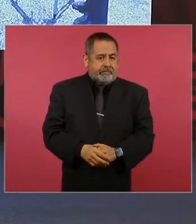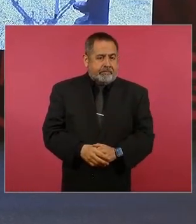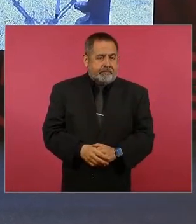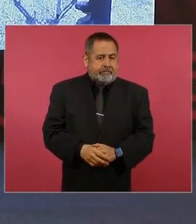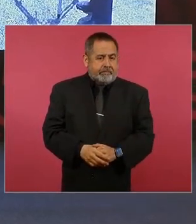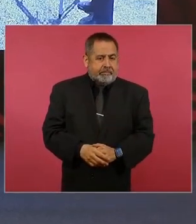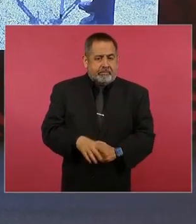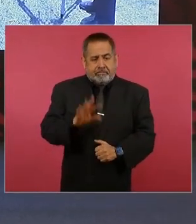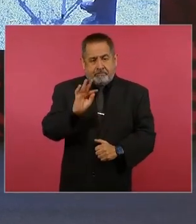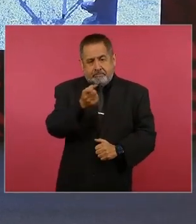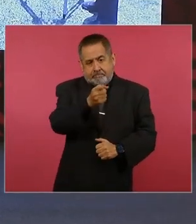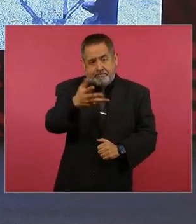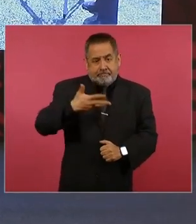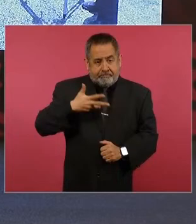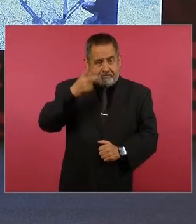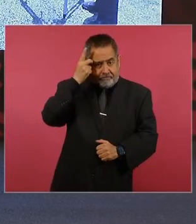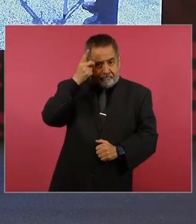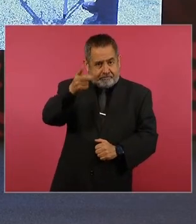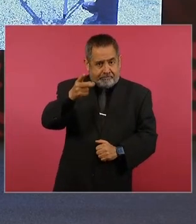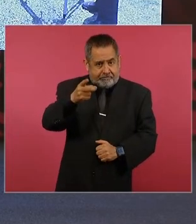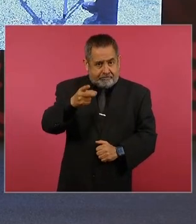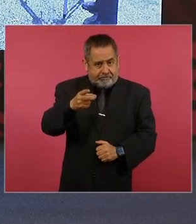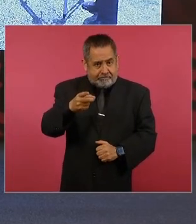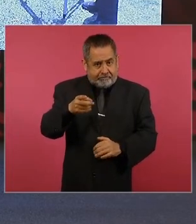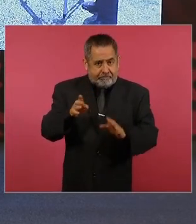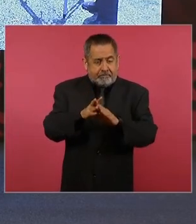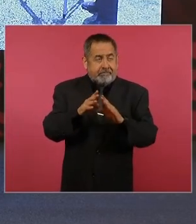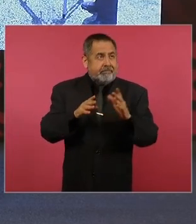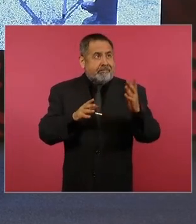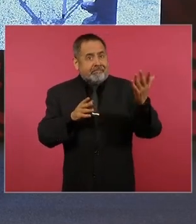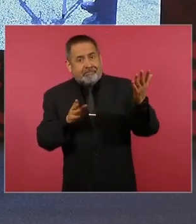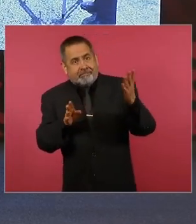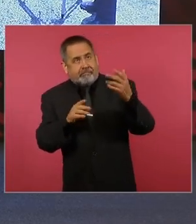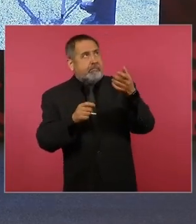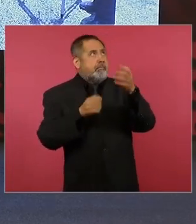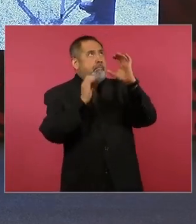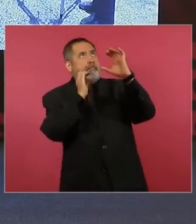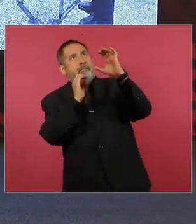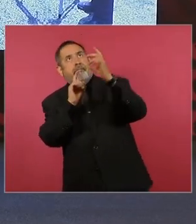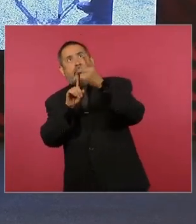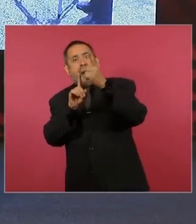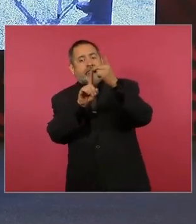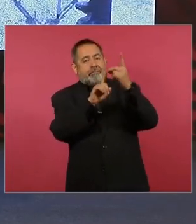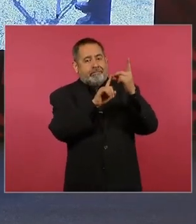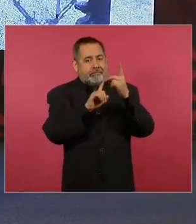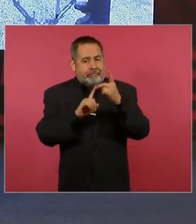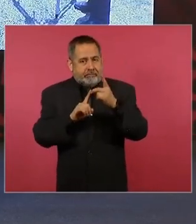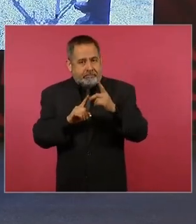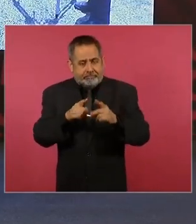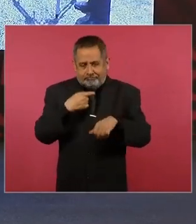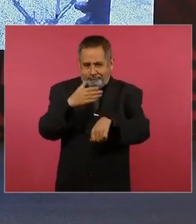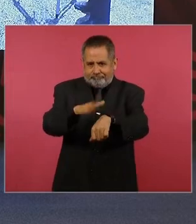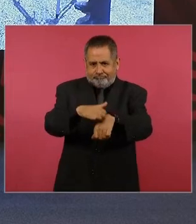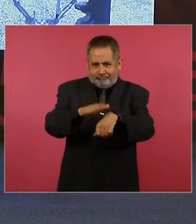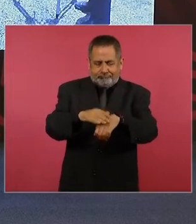para los que tienen su telescopio pero no pueden encontrar el sol, les voy a dar la